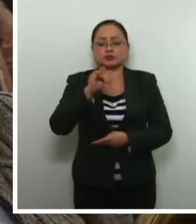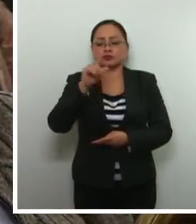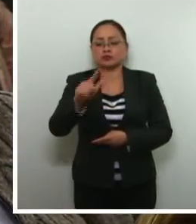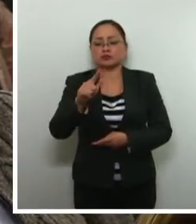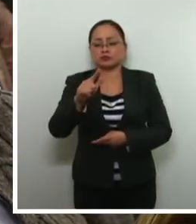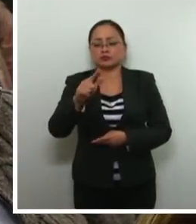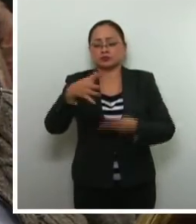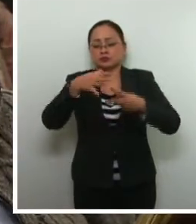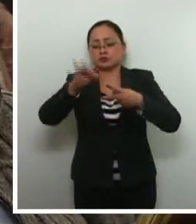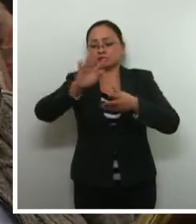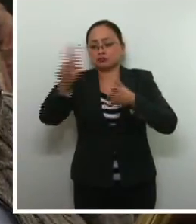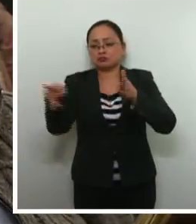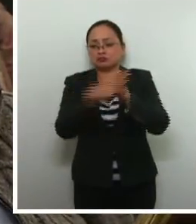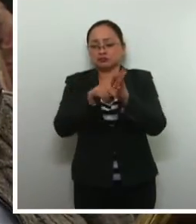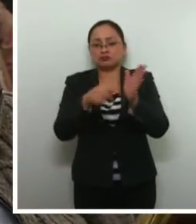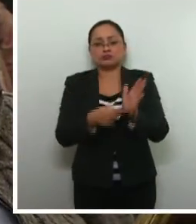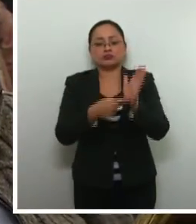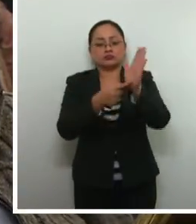la reserva,